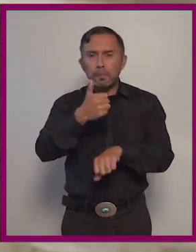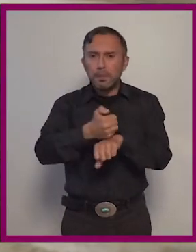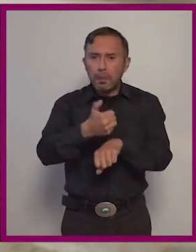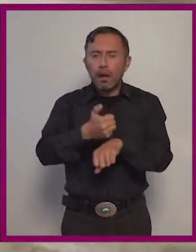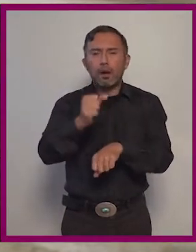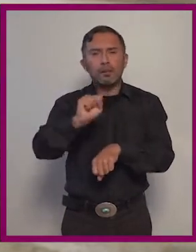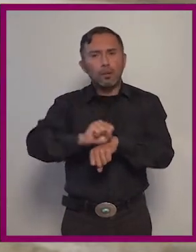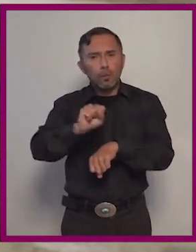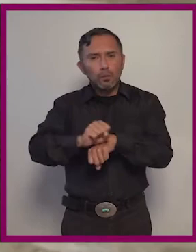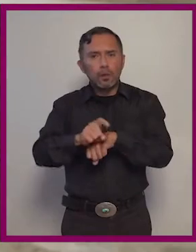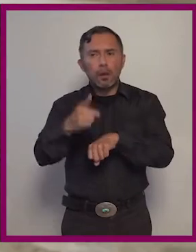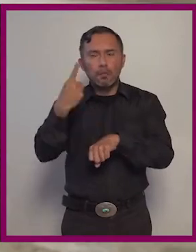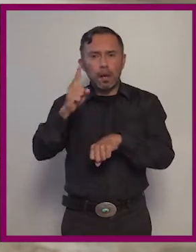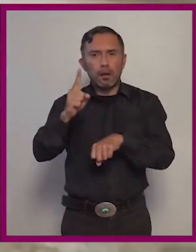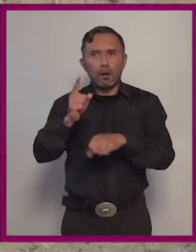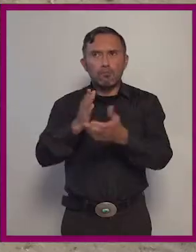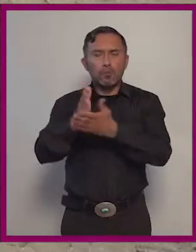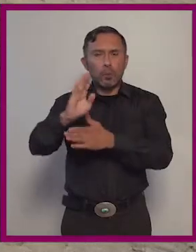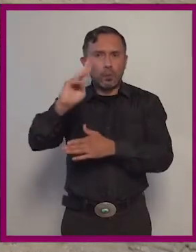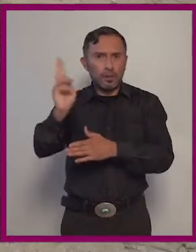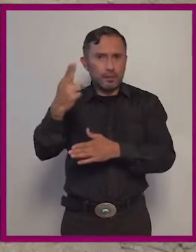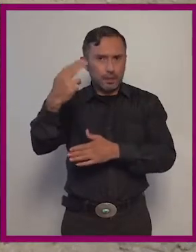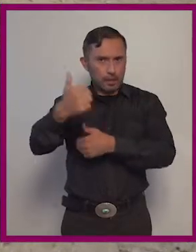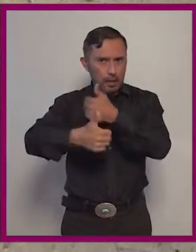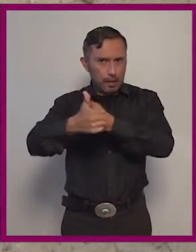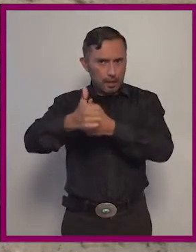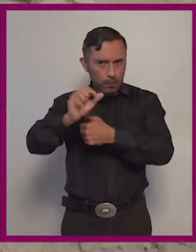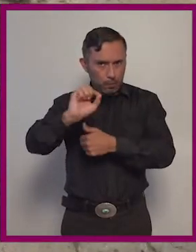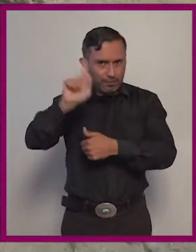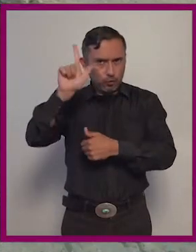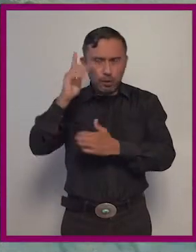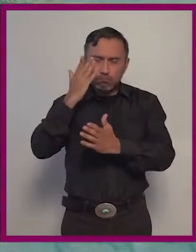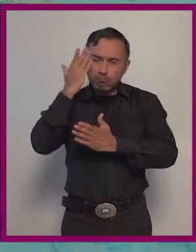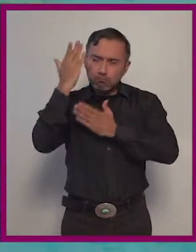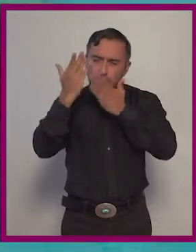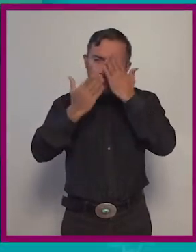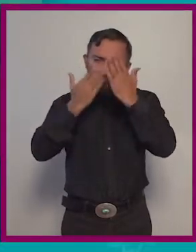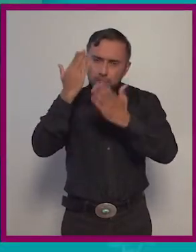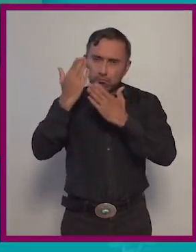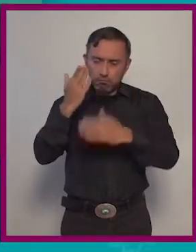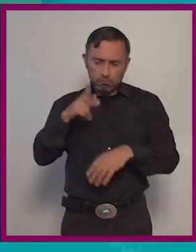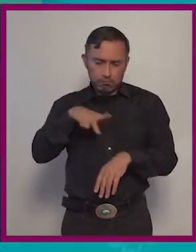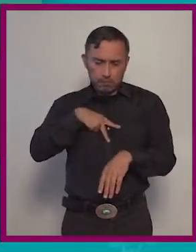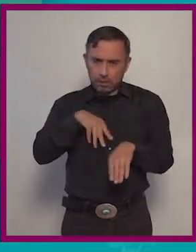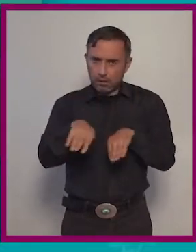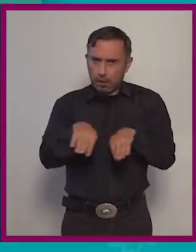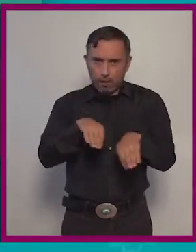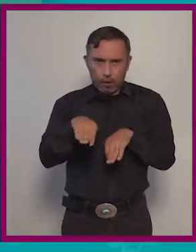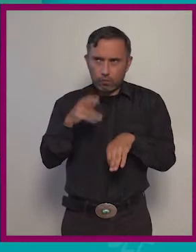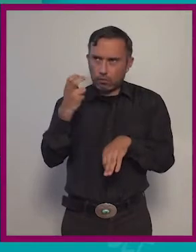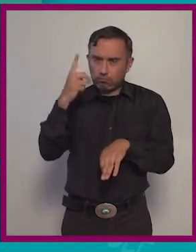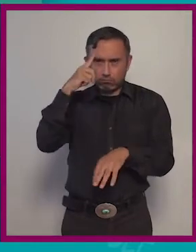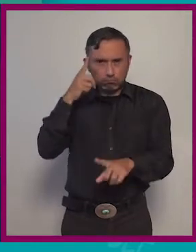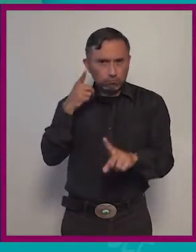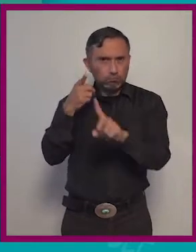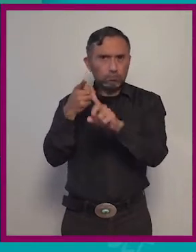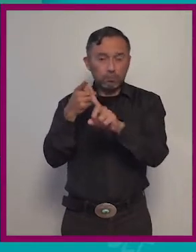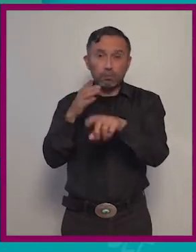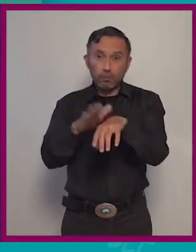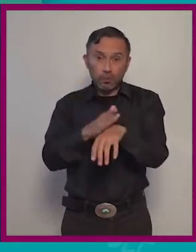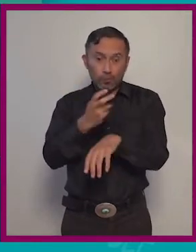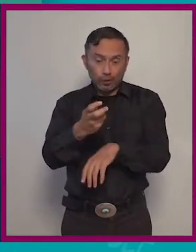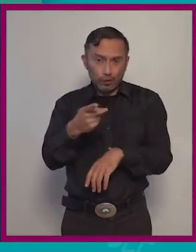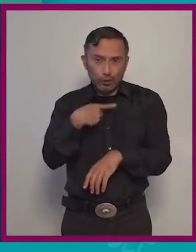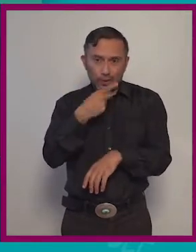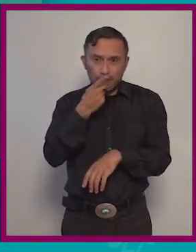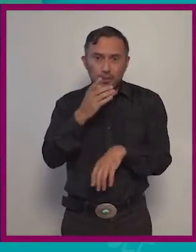secundaria, a una carrera profesional y decidí terminar en mi oficio, ¿no? Por eso le decía, es la mejor